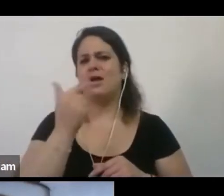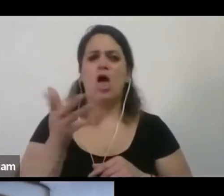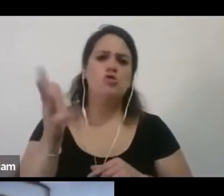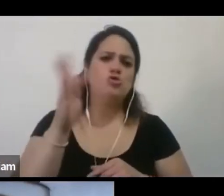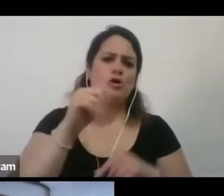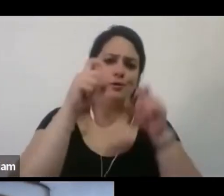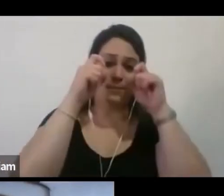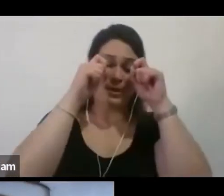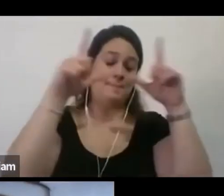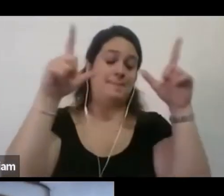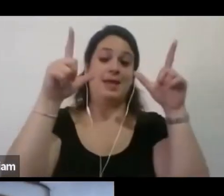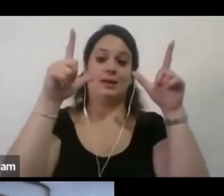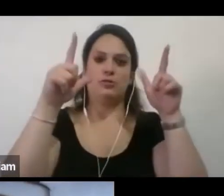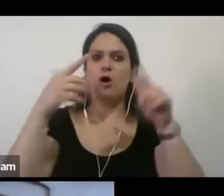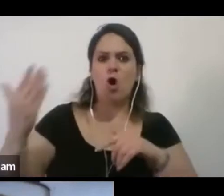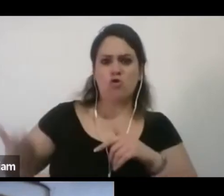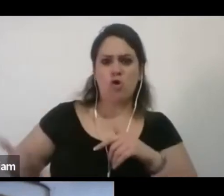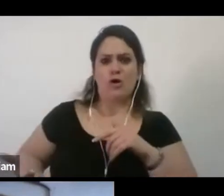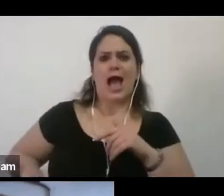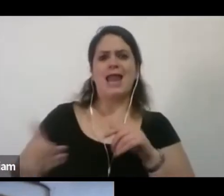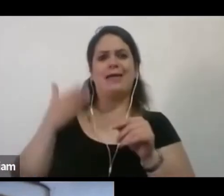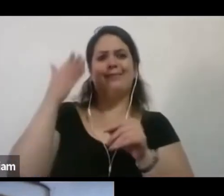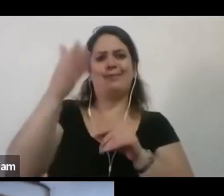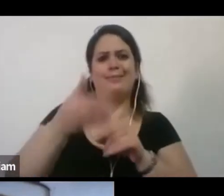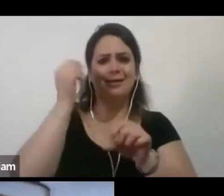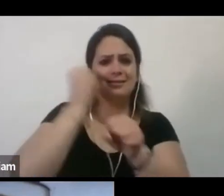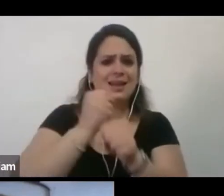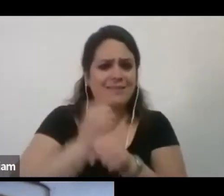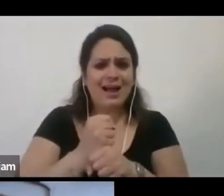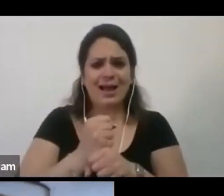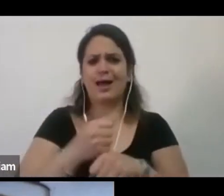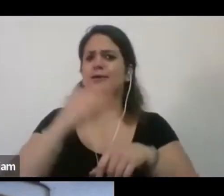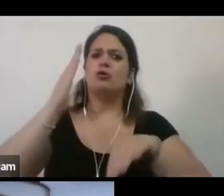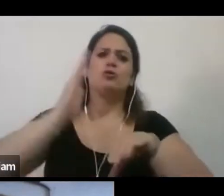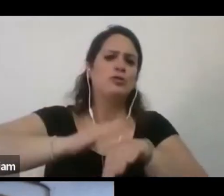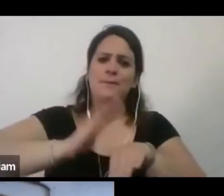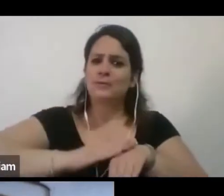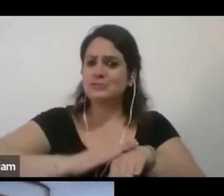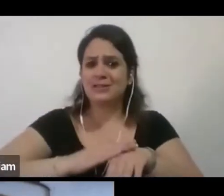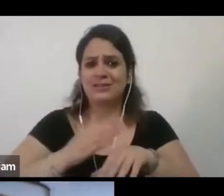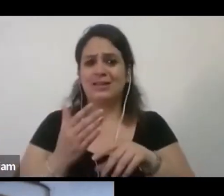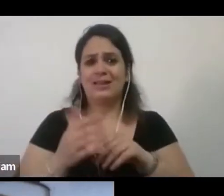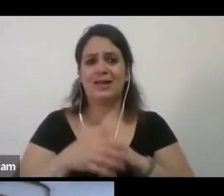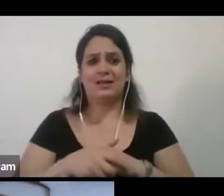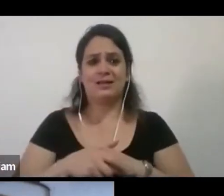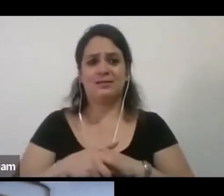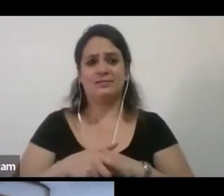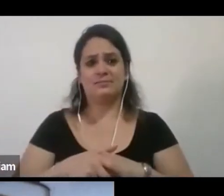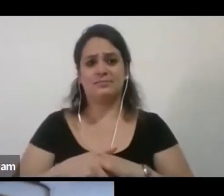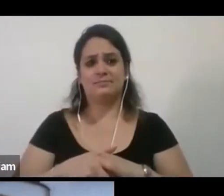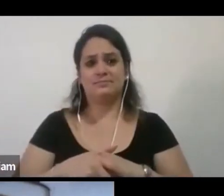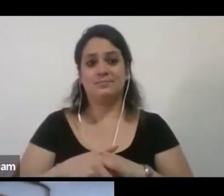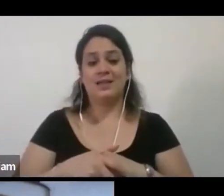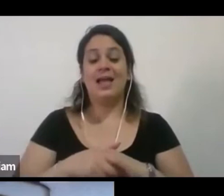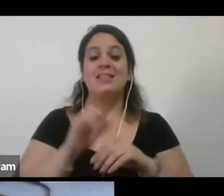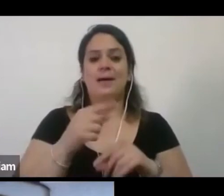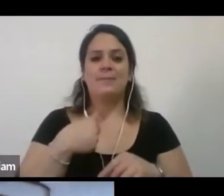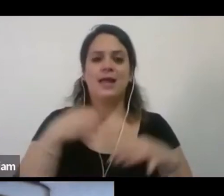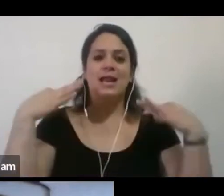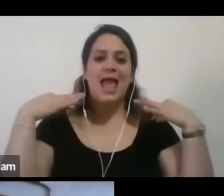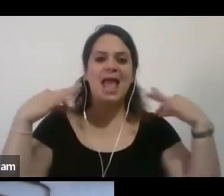por las ganas, por la responsabilidad, por la